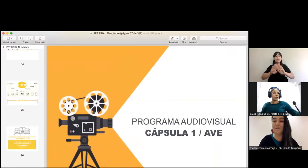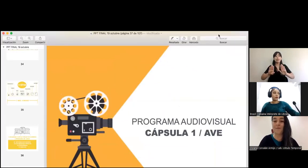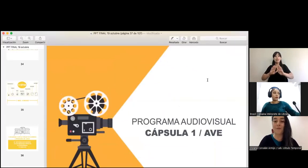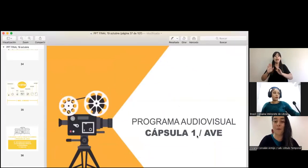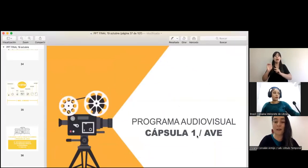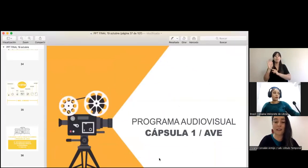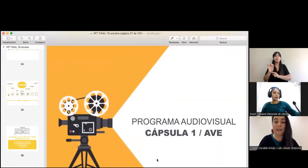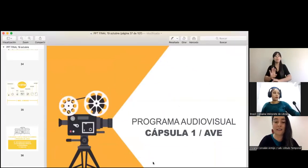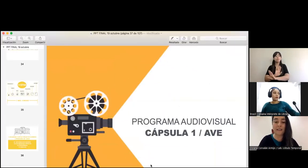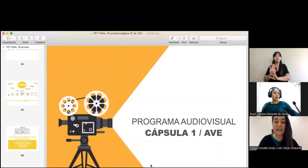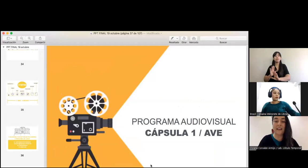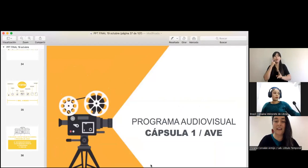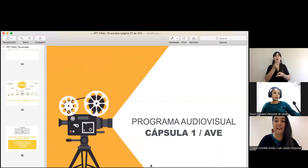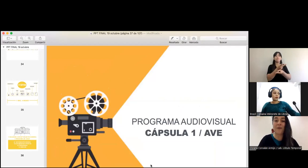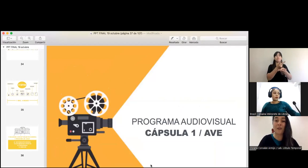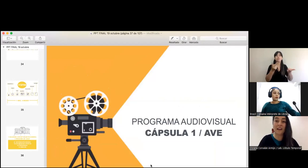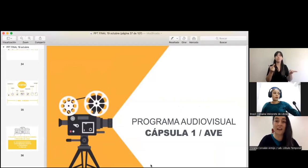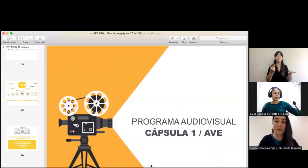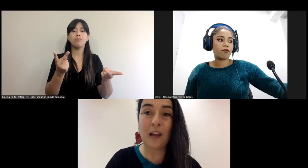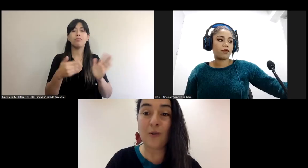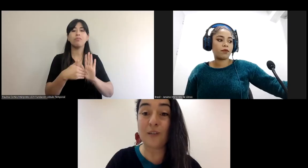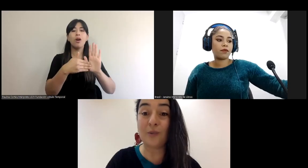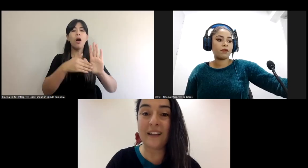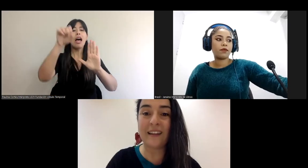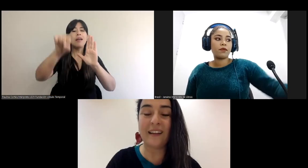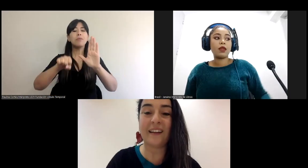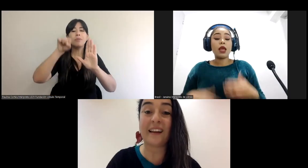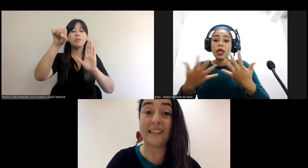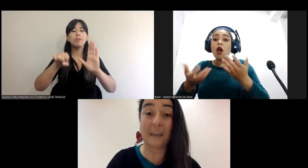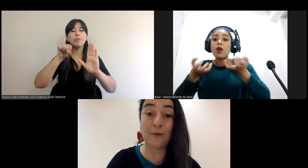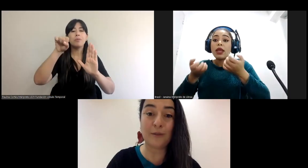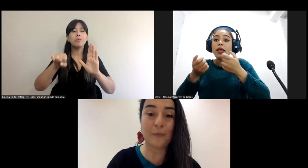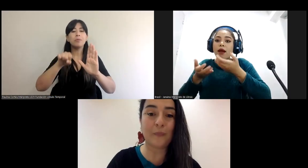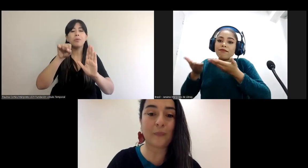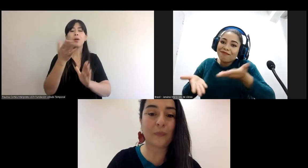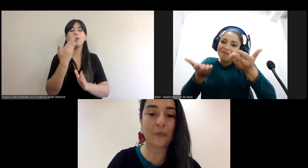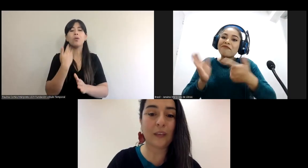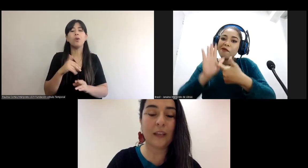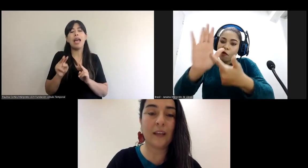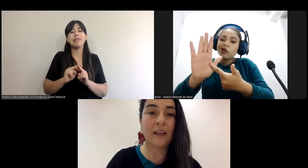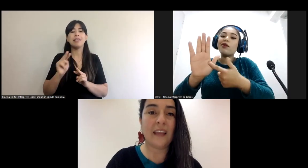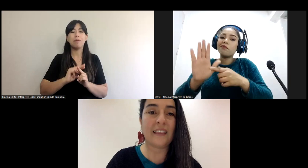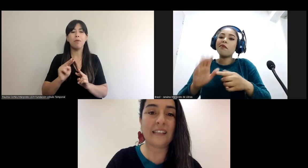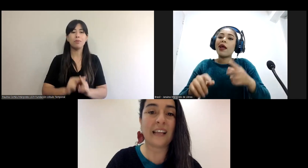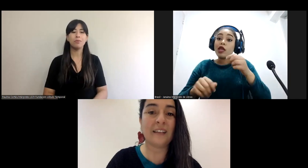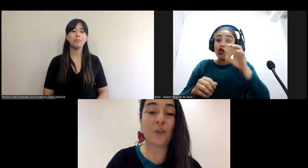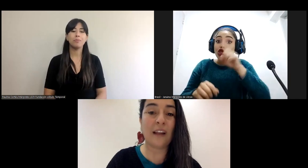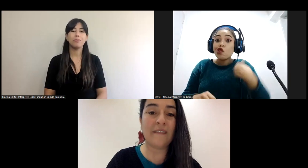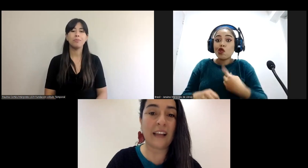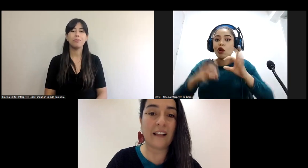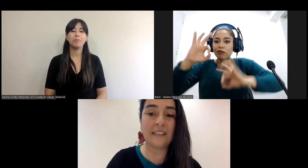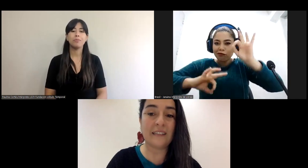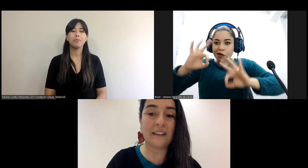y compartirles una de las cápsulas audiovisuales que realizamos. Estas están